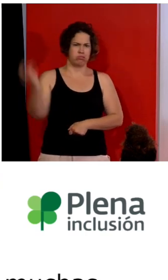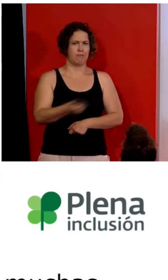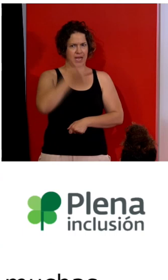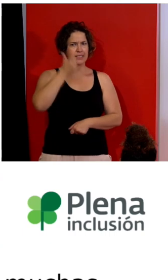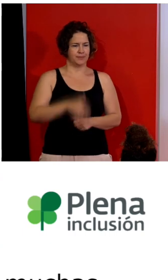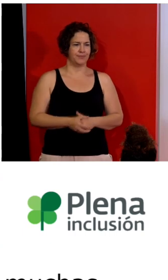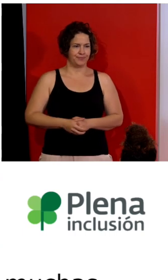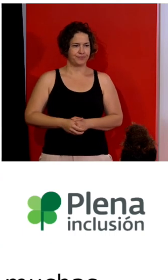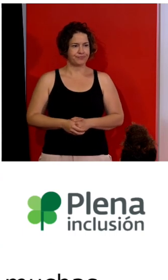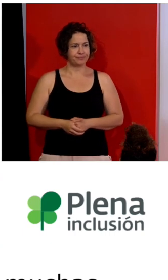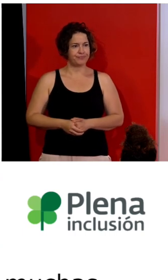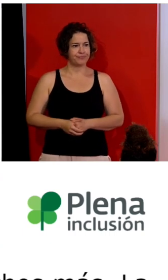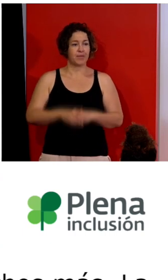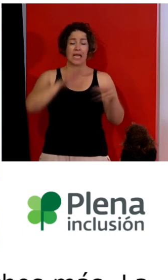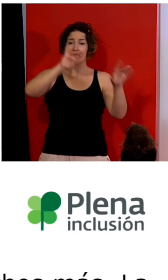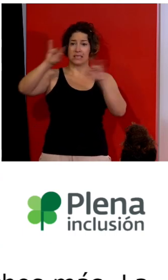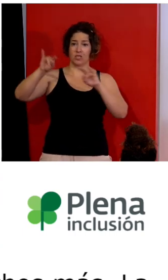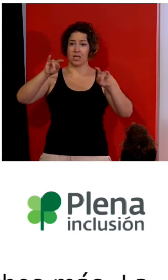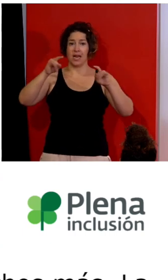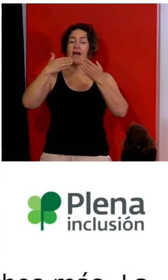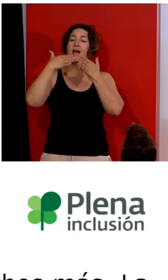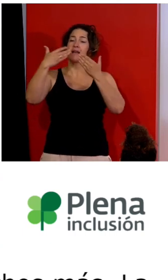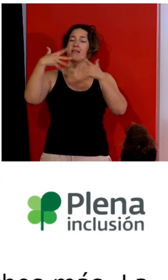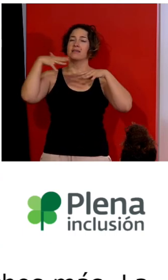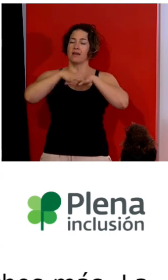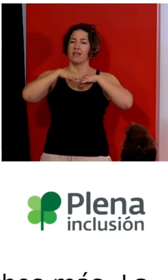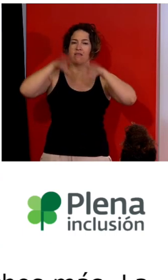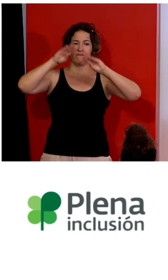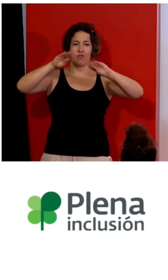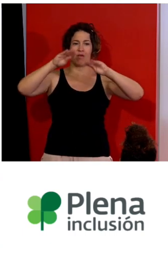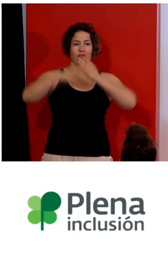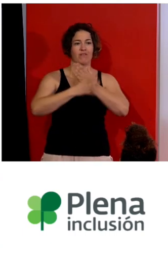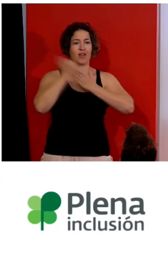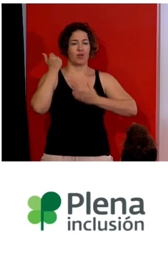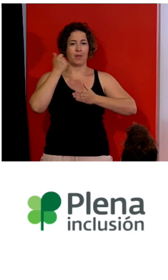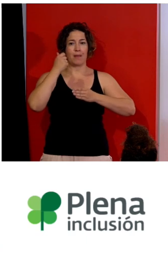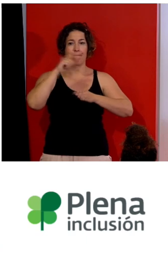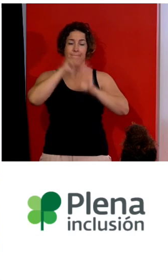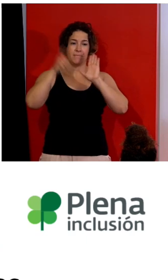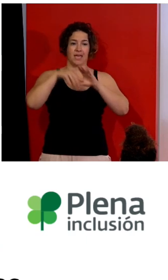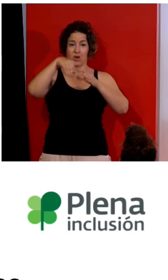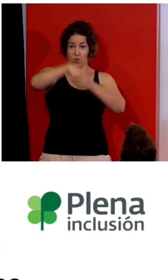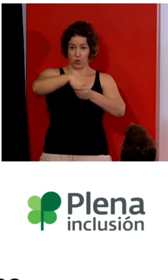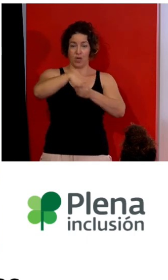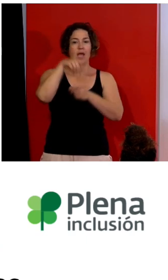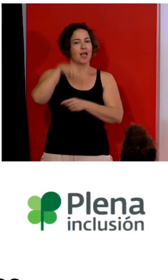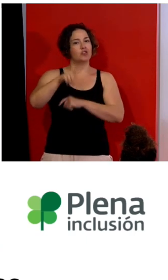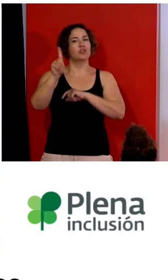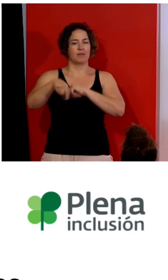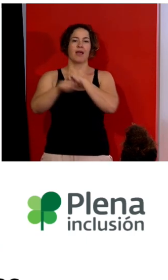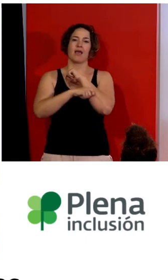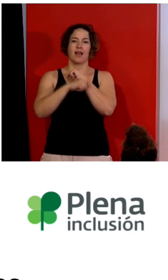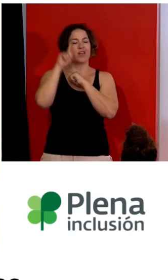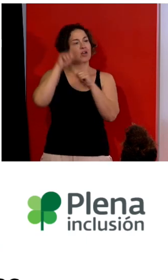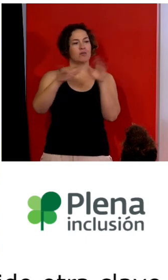La vertebración territorial, a través de la extraordinaria red de formación de las federaciones de plena inclusión, ha sido otra clave de